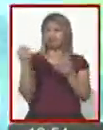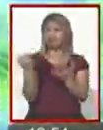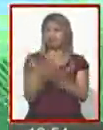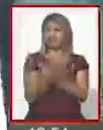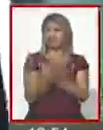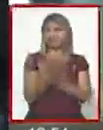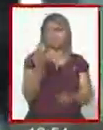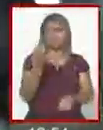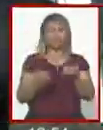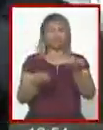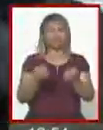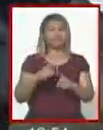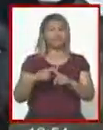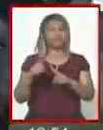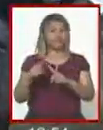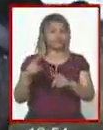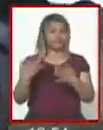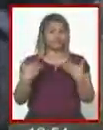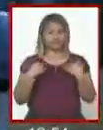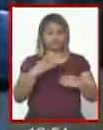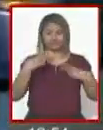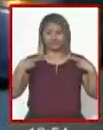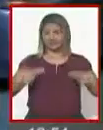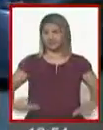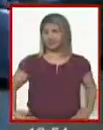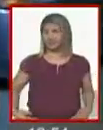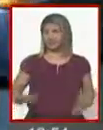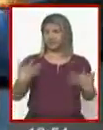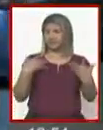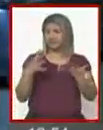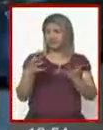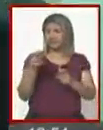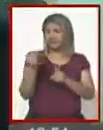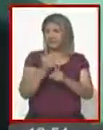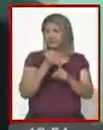hasta una siguiente evaluación, dado que la mayoría de los uniformados tienen politraumatismo.